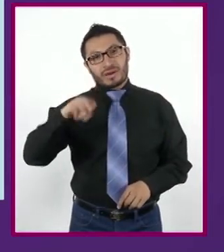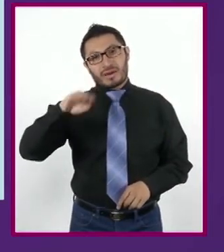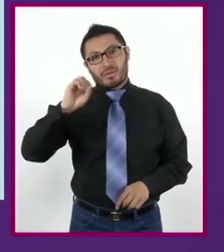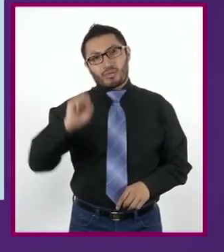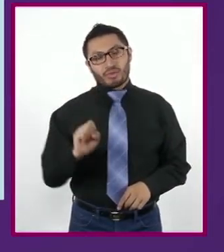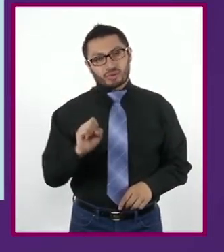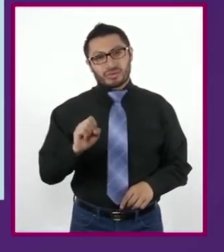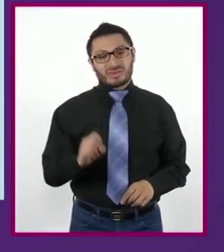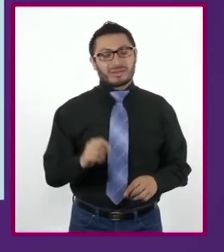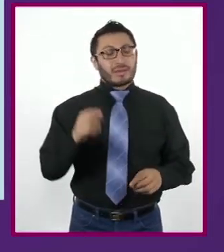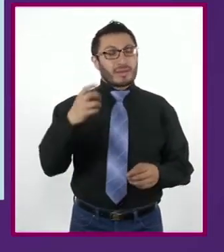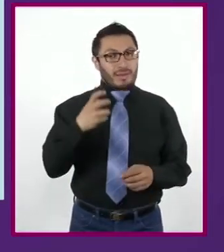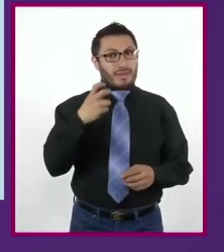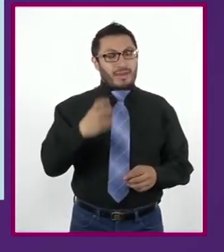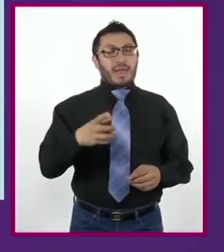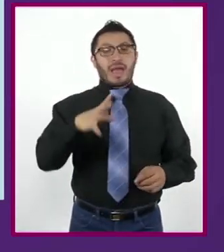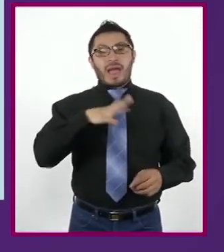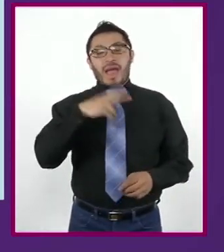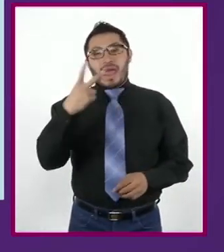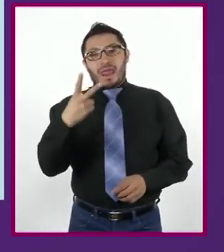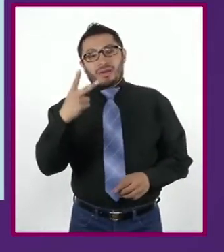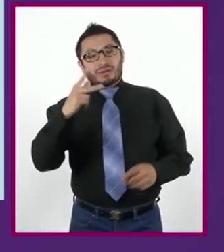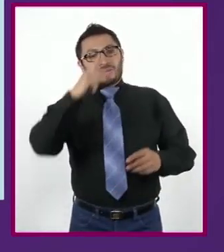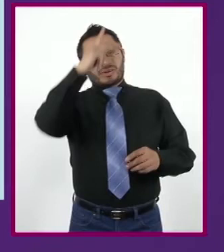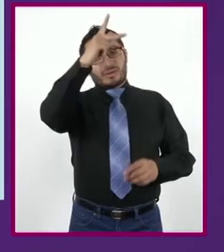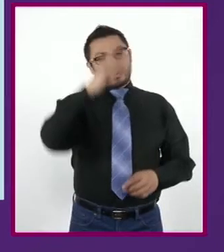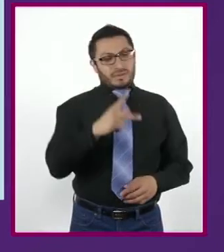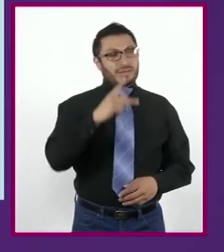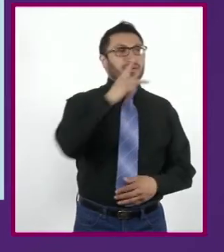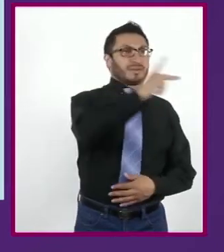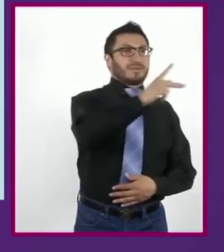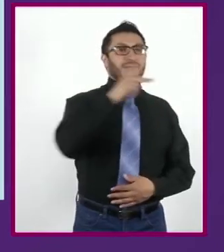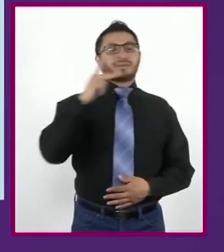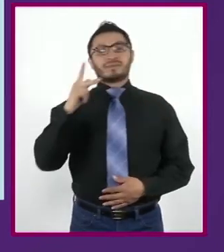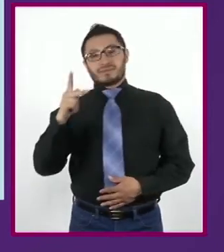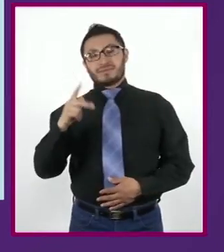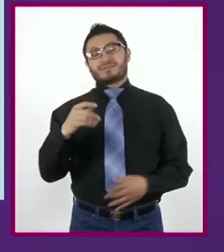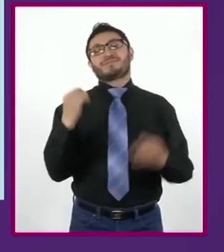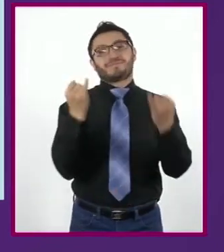tiene dos pares de lados paralelos e iguales.